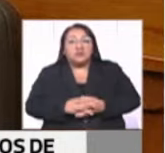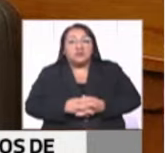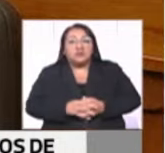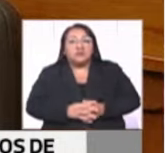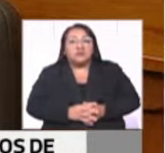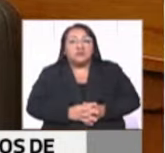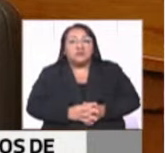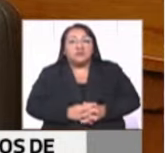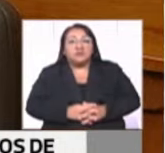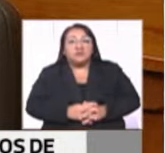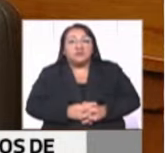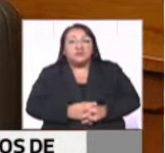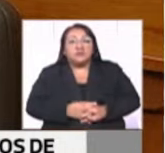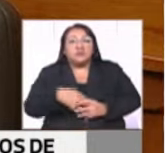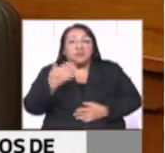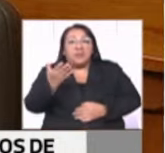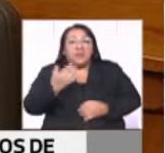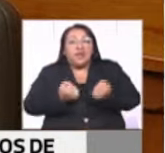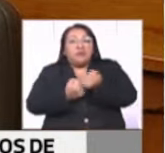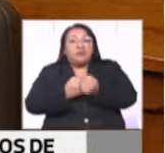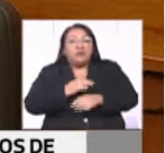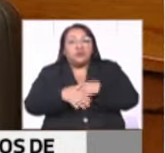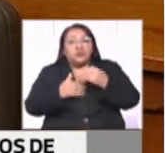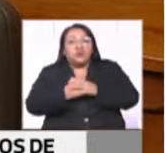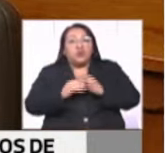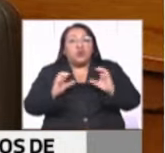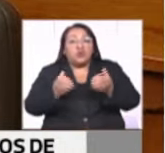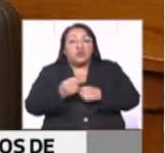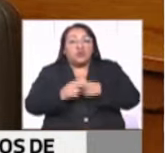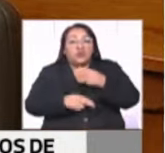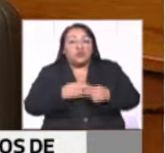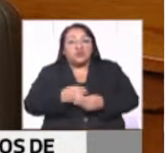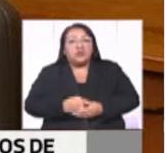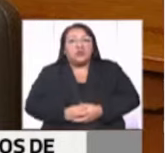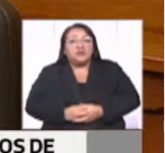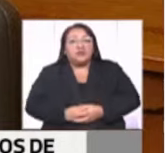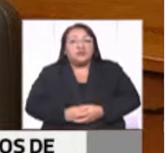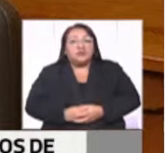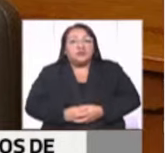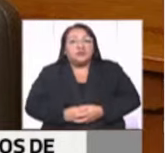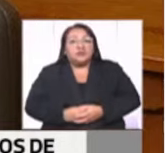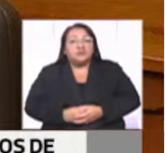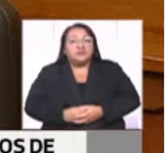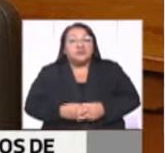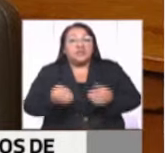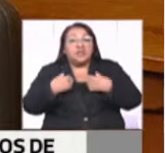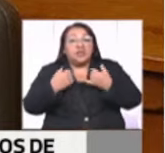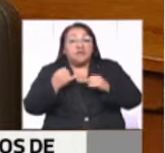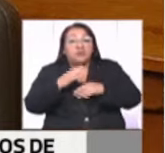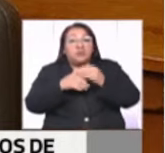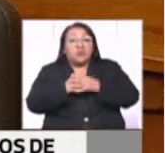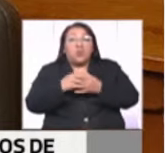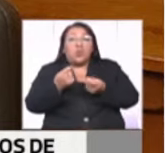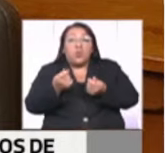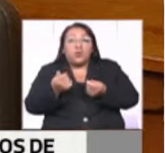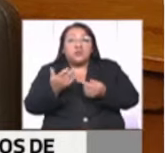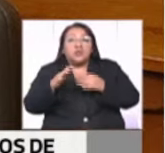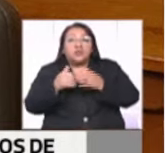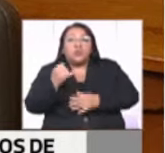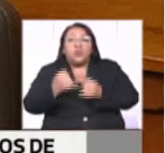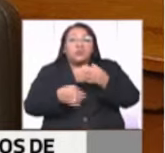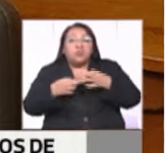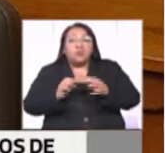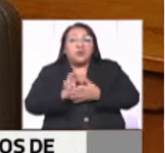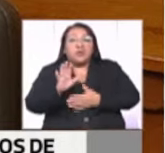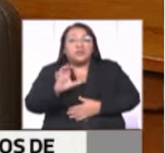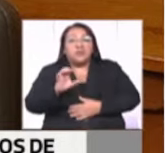pedir el apoyo de toda la representación nacional, teniendo los datos que la encuesta última publicada